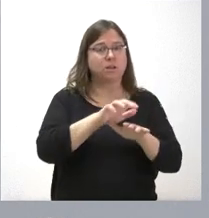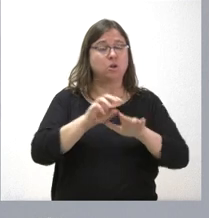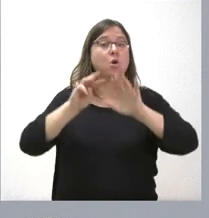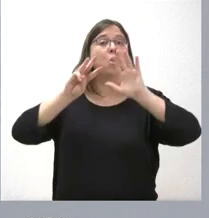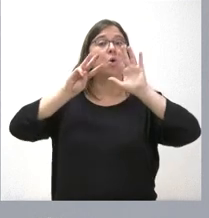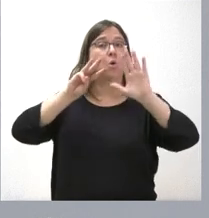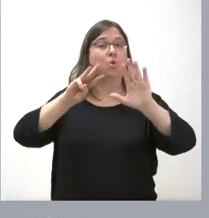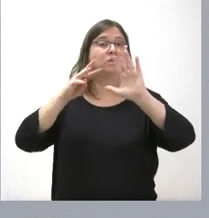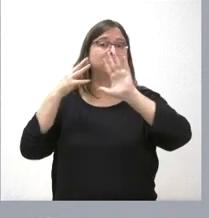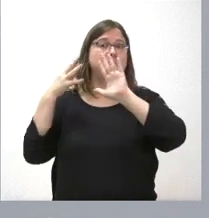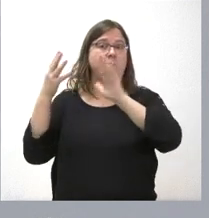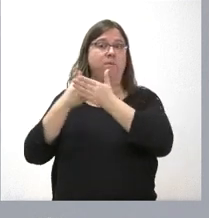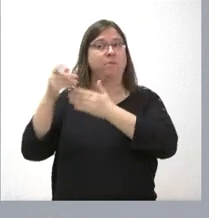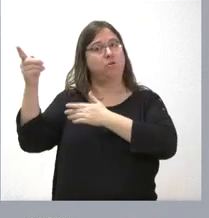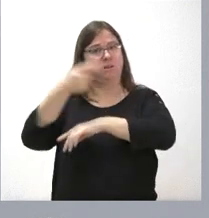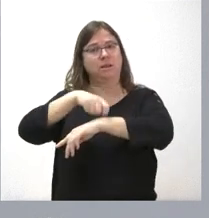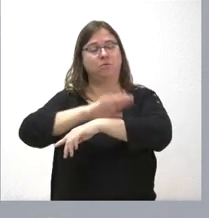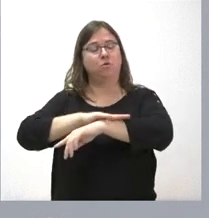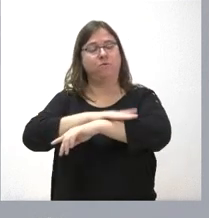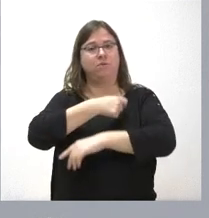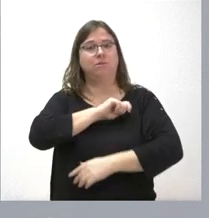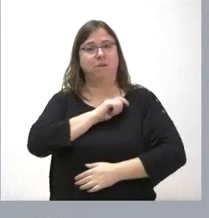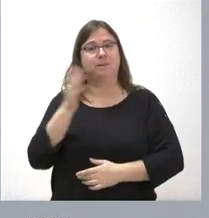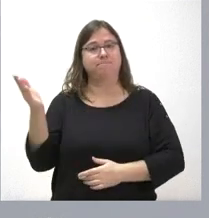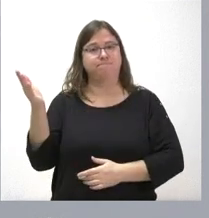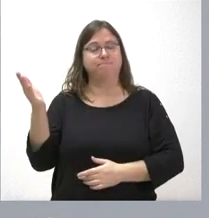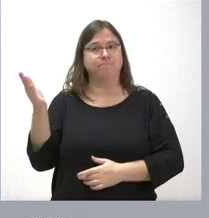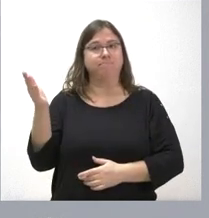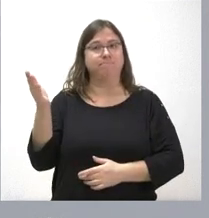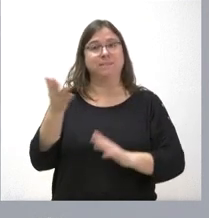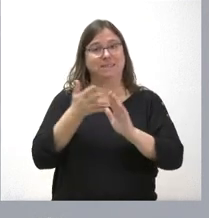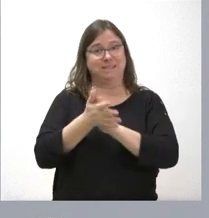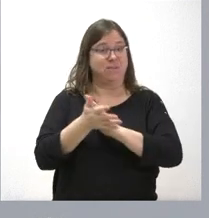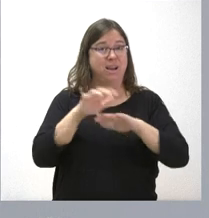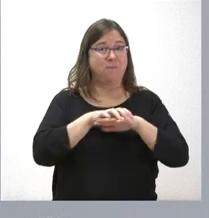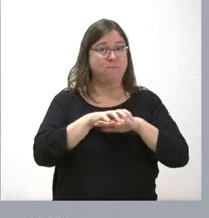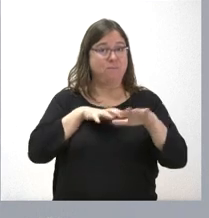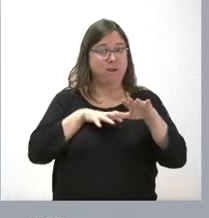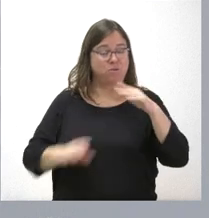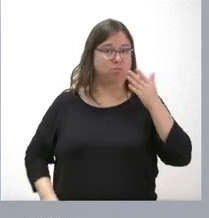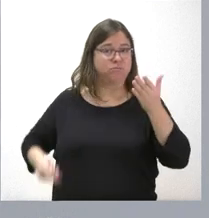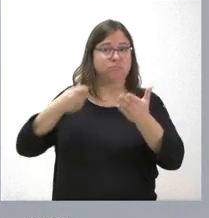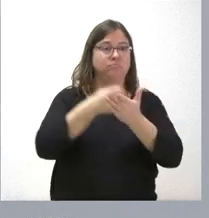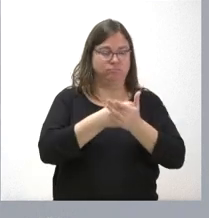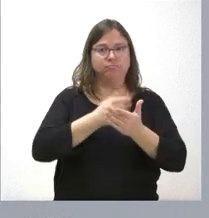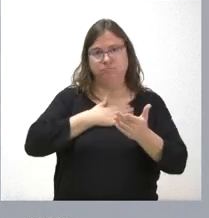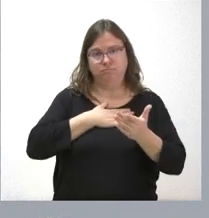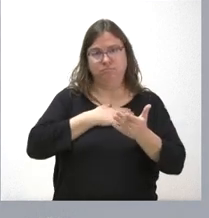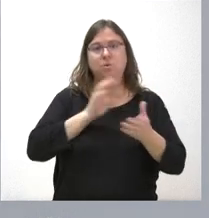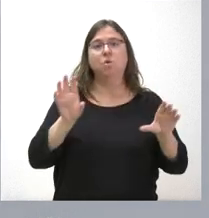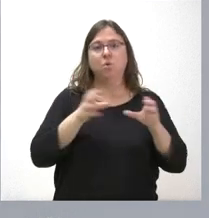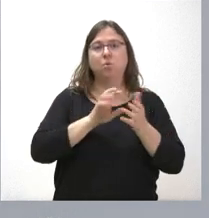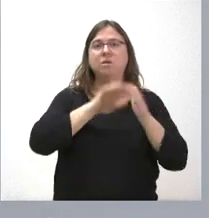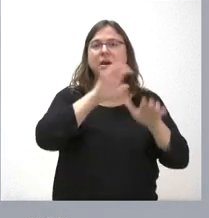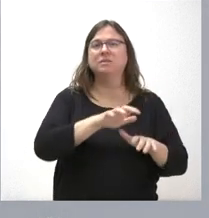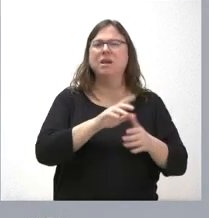de euros corresponden al Gobierno de España. Por tanto, la mayor parte de esta aportación corresponde a la Junta de Castilla y León. No sé, de